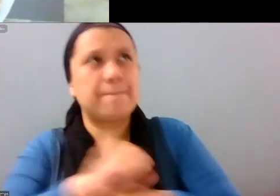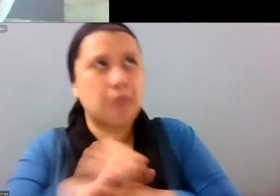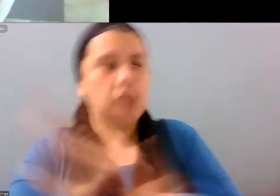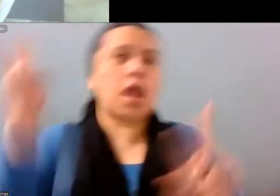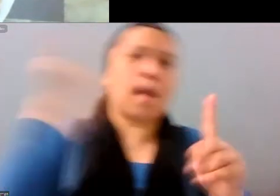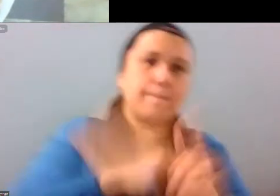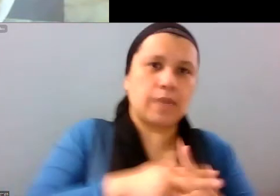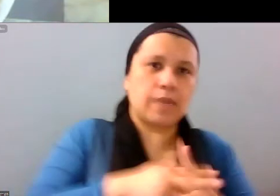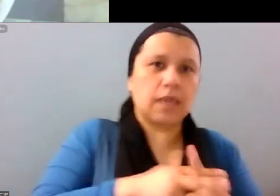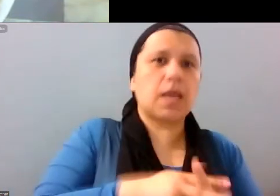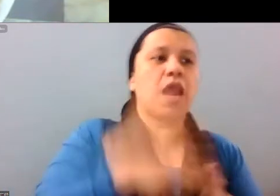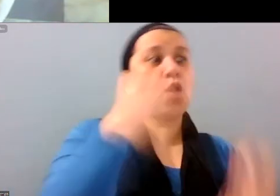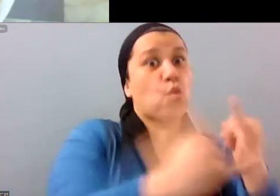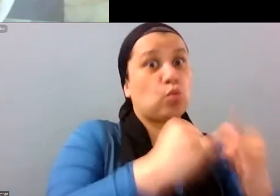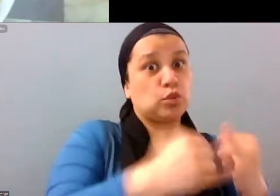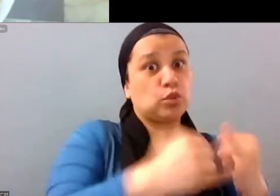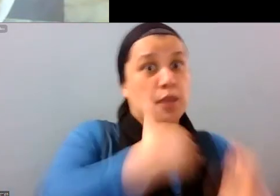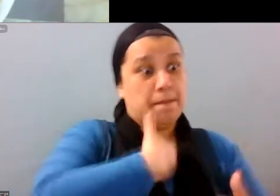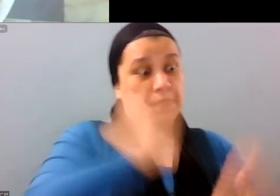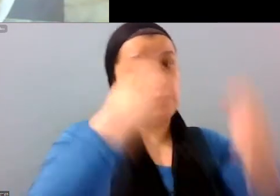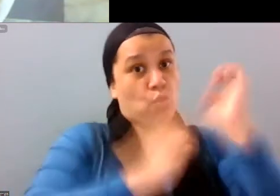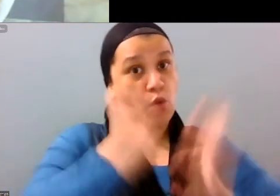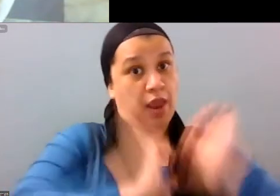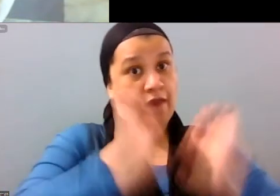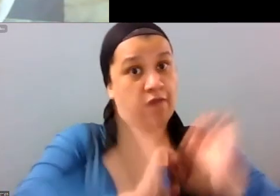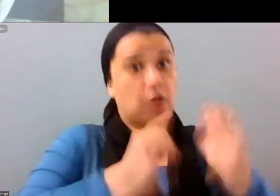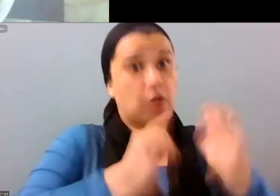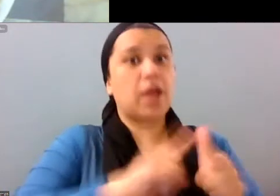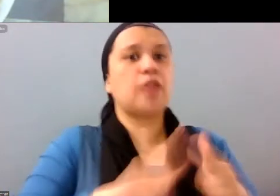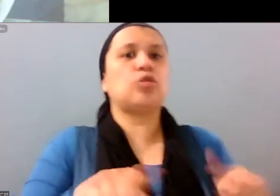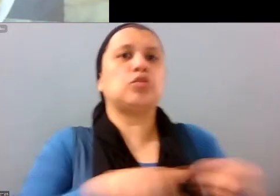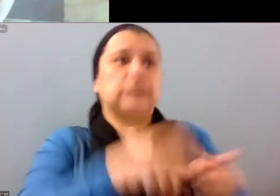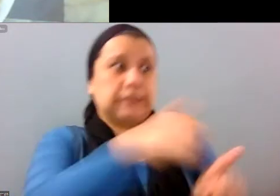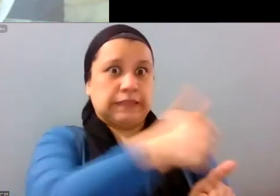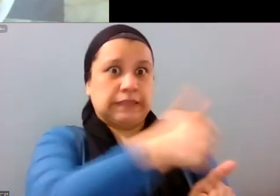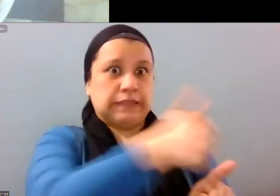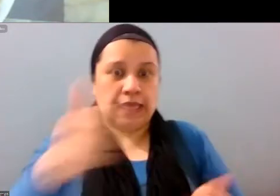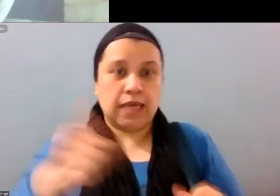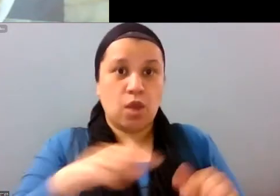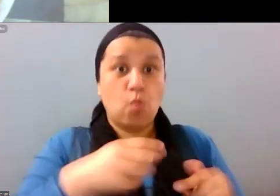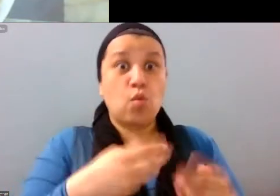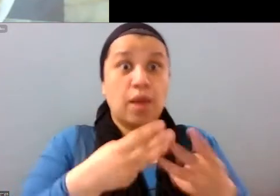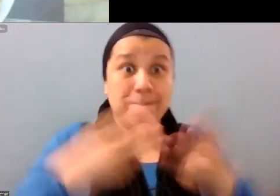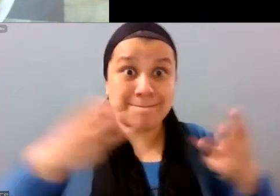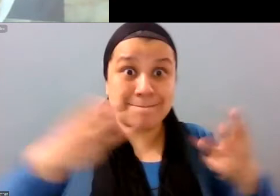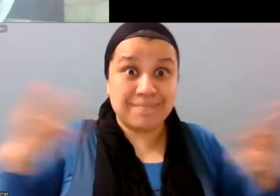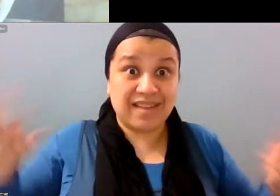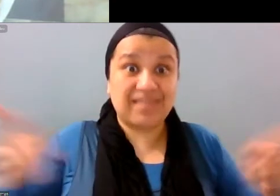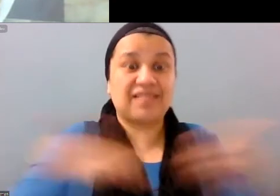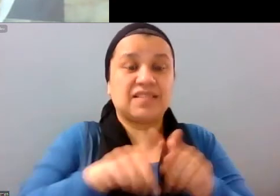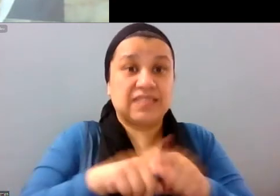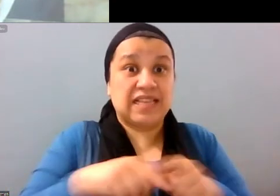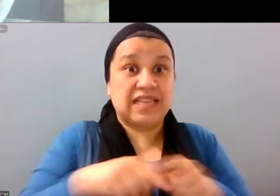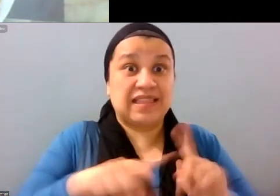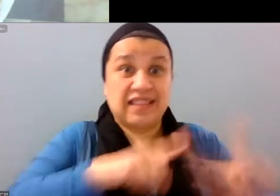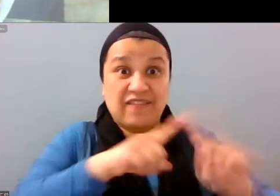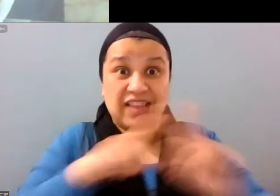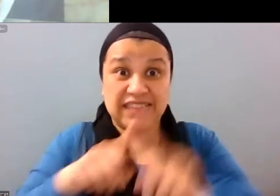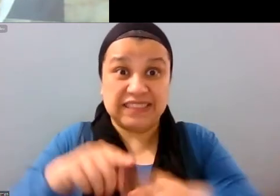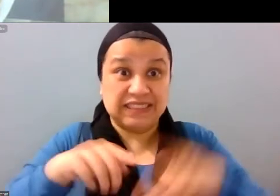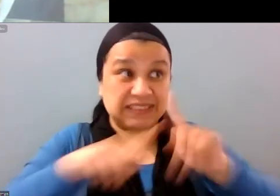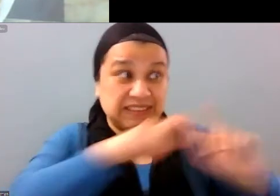conclusiones auto evaluar y pensarlo para todas y cada una de las asignaturas y en todos y cada uno de los escenarios no fue fácil sin